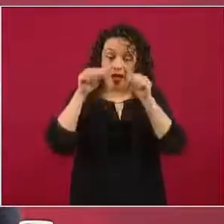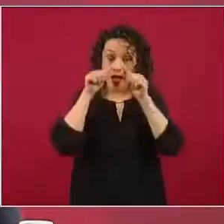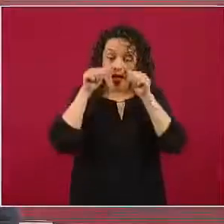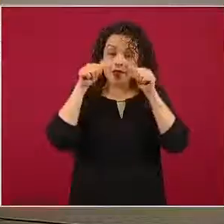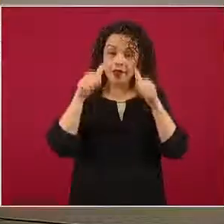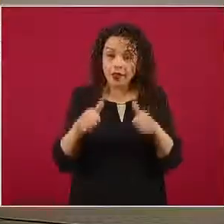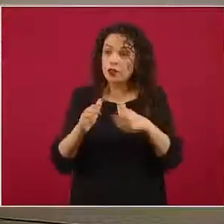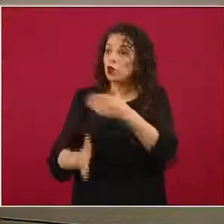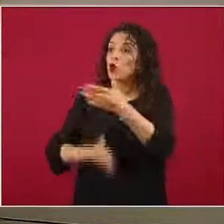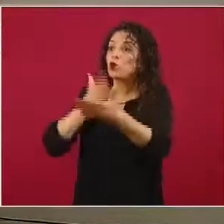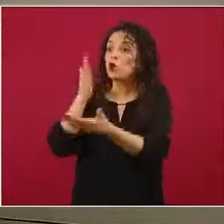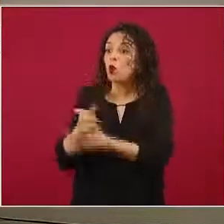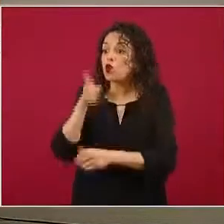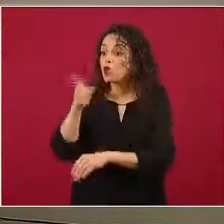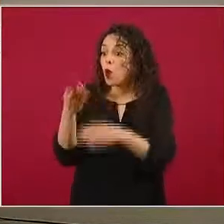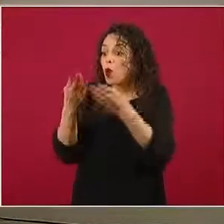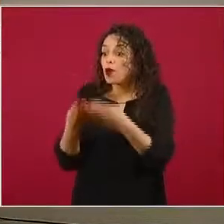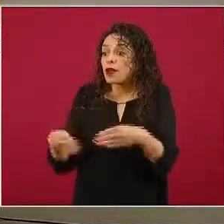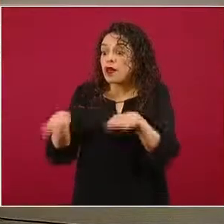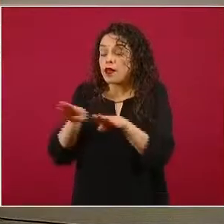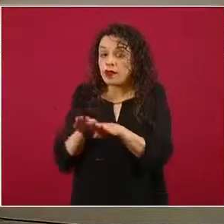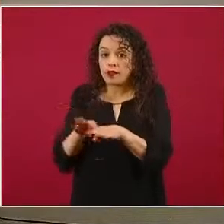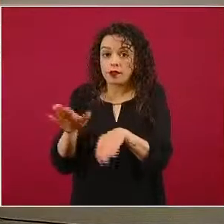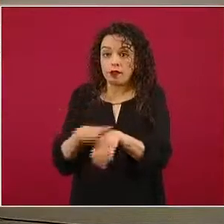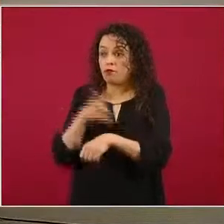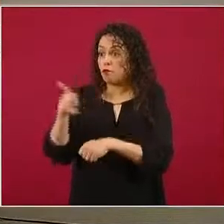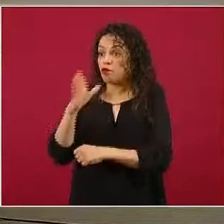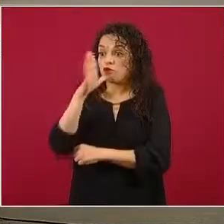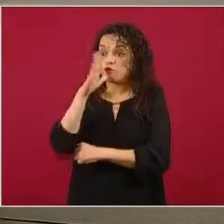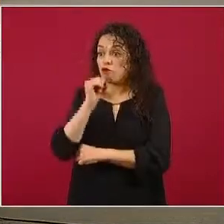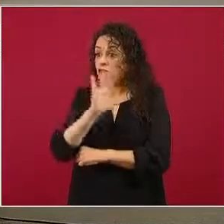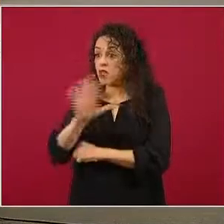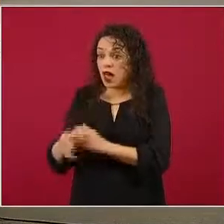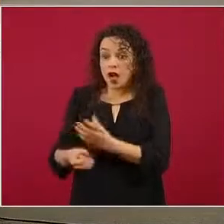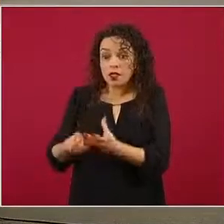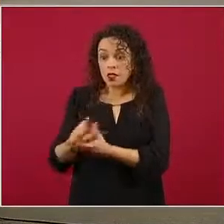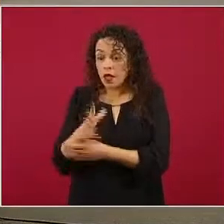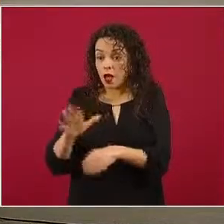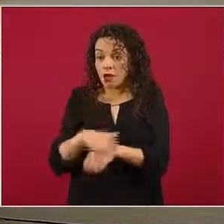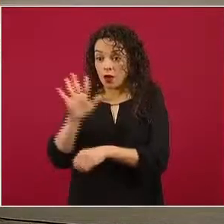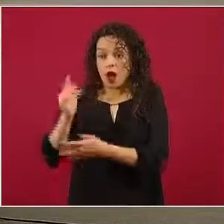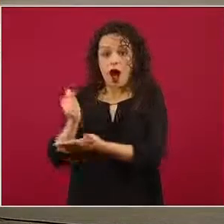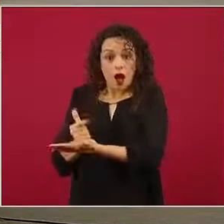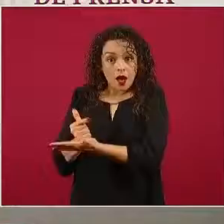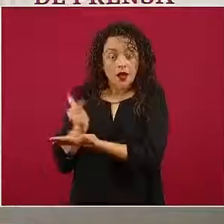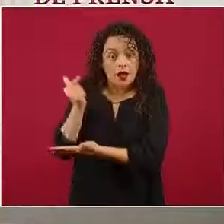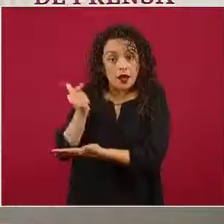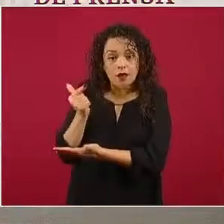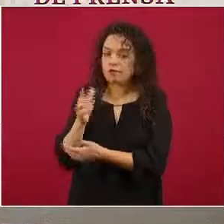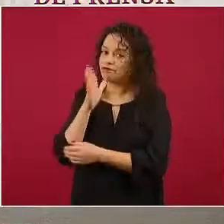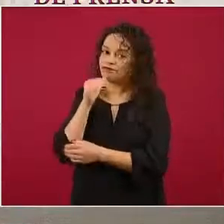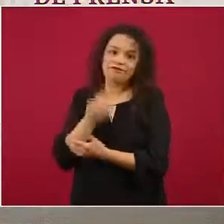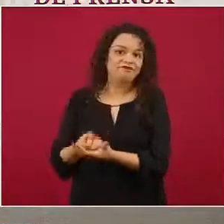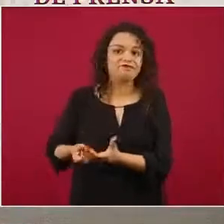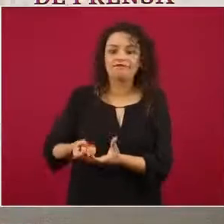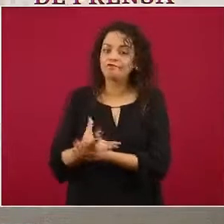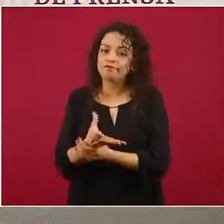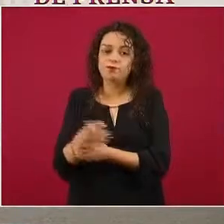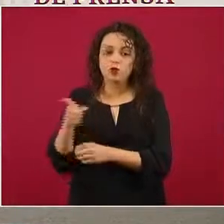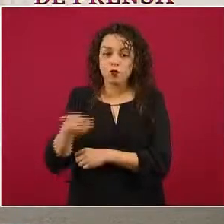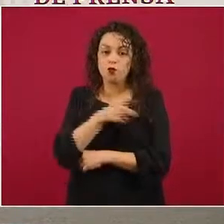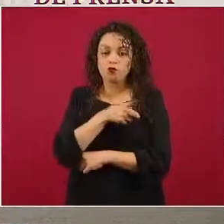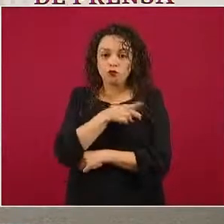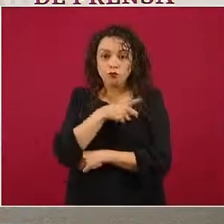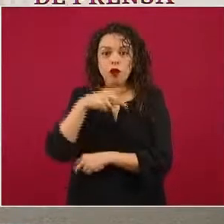a domicilio, sobre todo si no estoy en condiciones ya, porque estoy presentando signos de alarma, no estoy en condiciones de, por mi propio